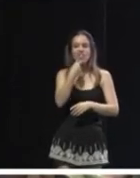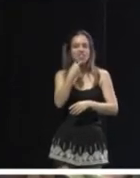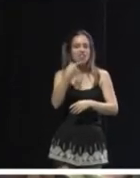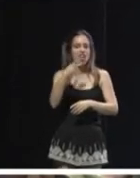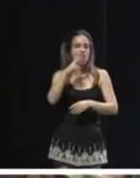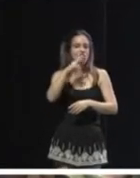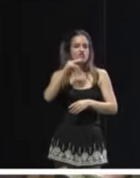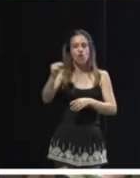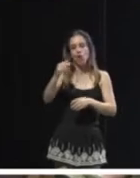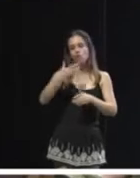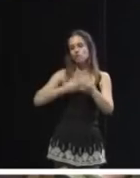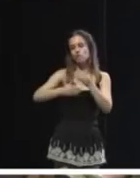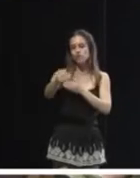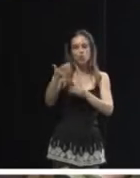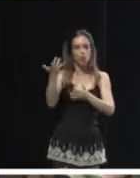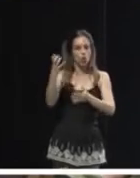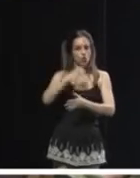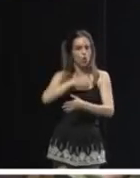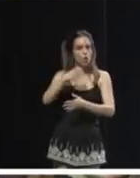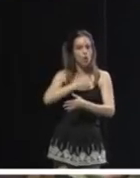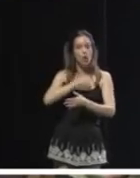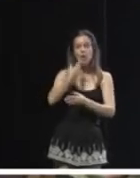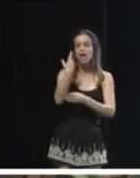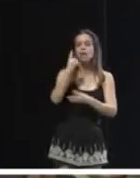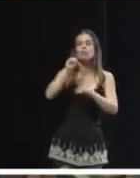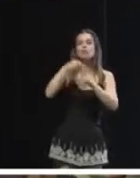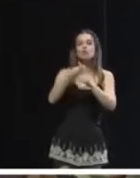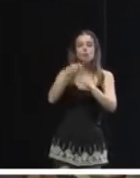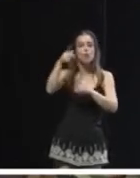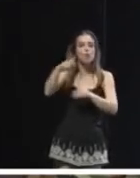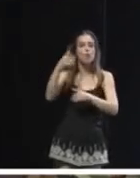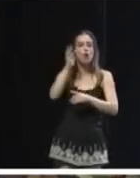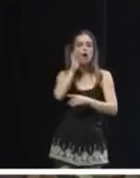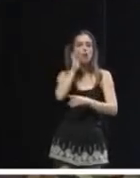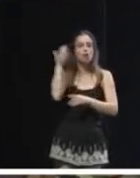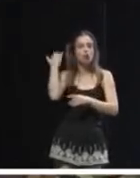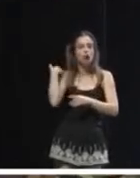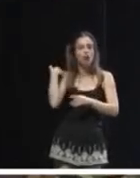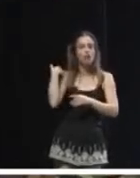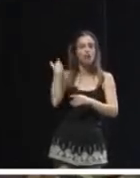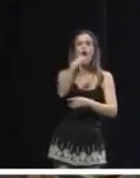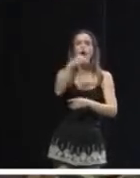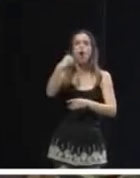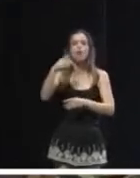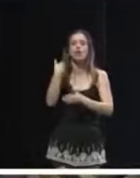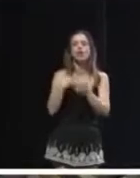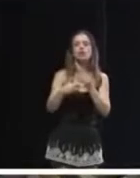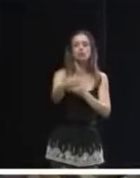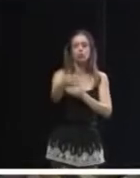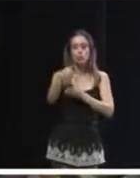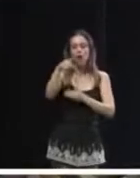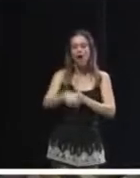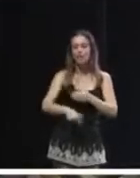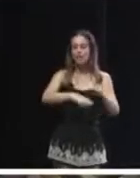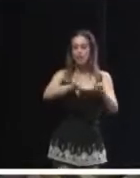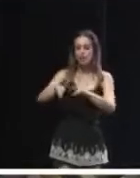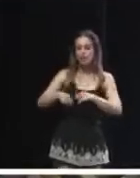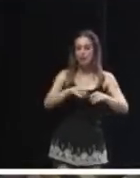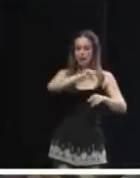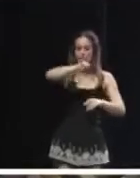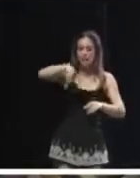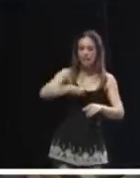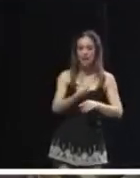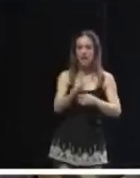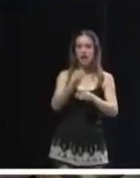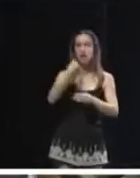que ha dicho Isabel Franco. Los jóvenes andaluces tienen que tener futuro en vuestra tierra. La juventud andaluza tiene